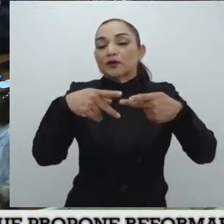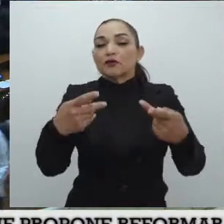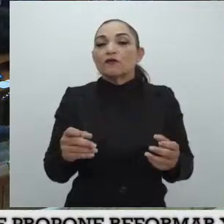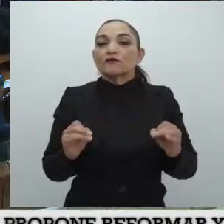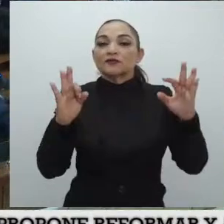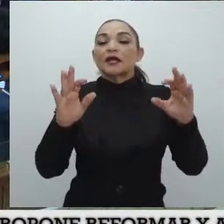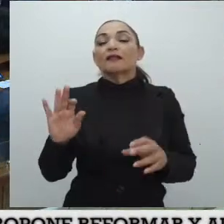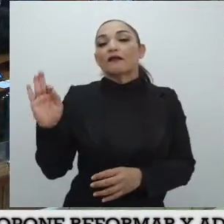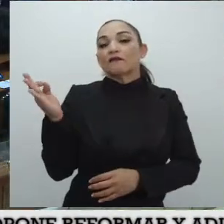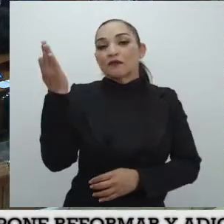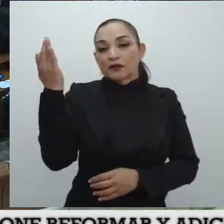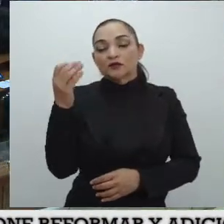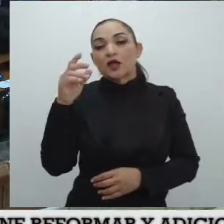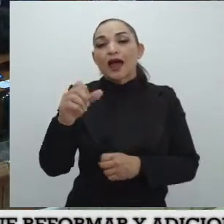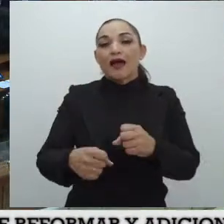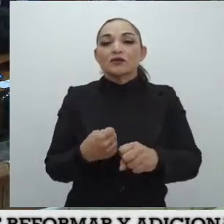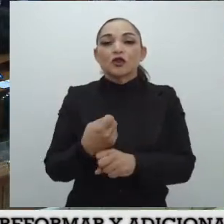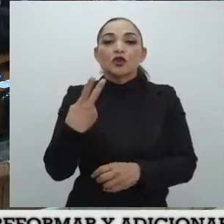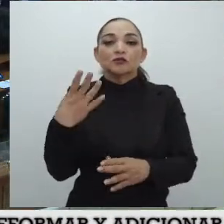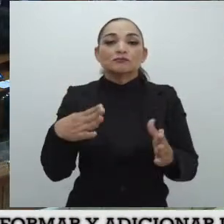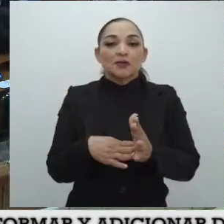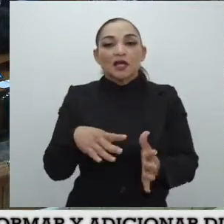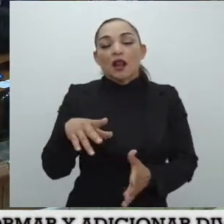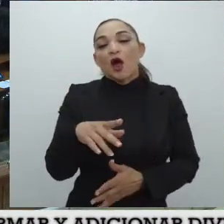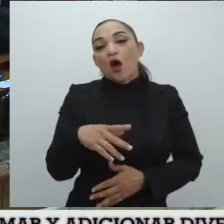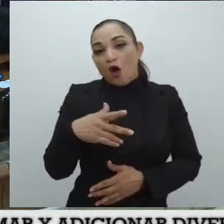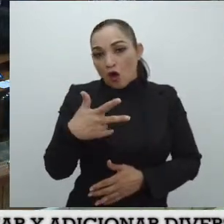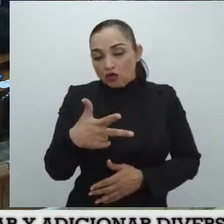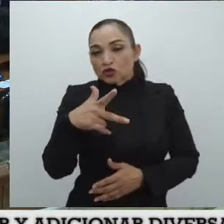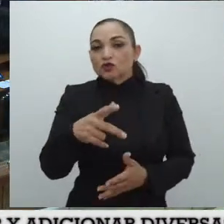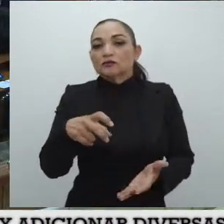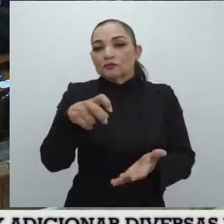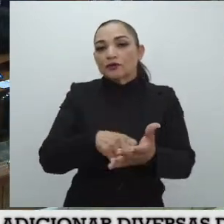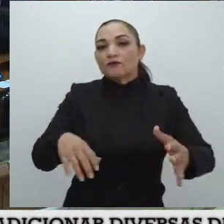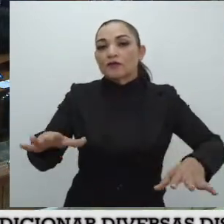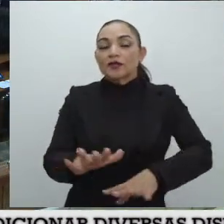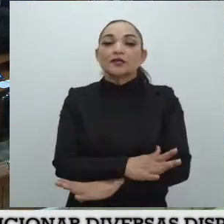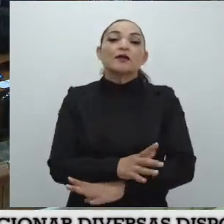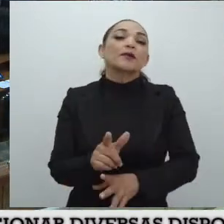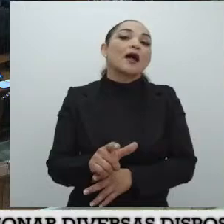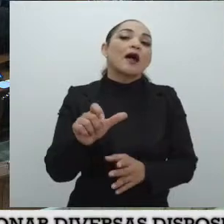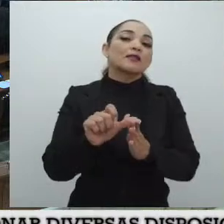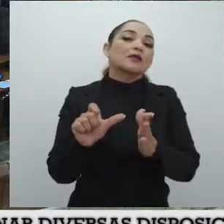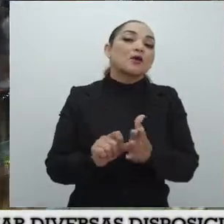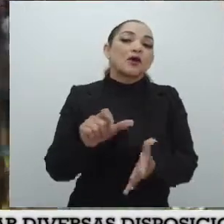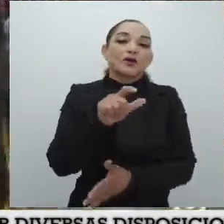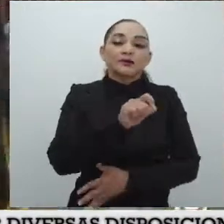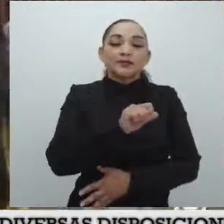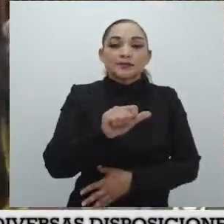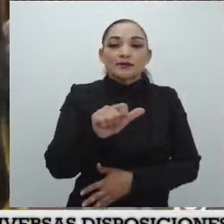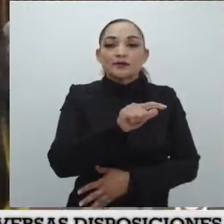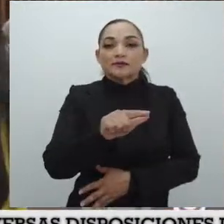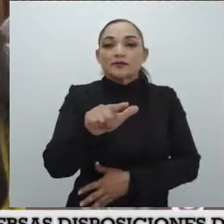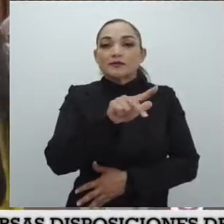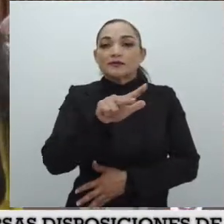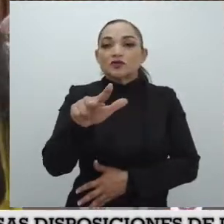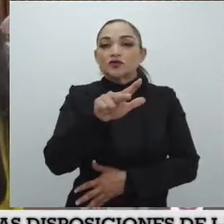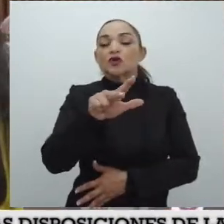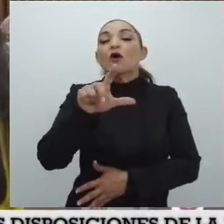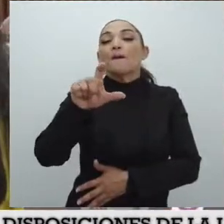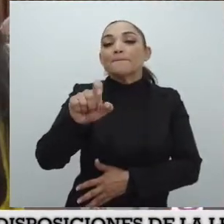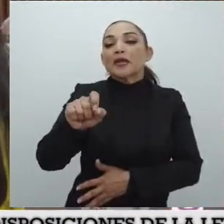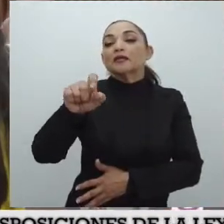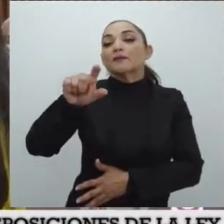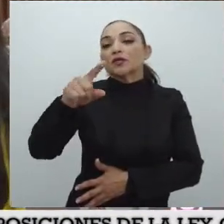2008, se modificó, entre otros, los artículos 16, 17, 18, 19, 20, 21, 22, 23